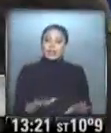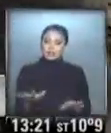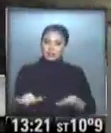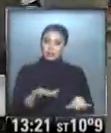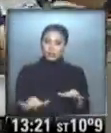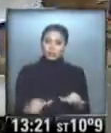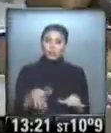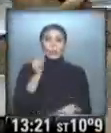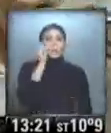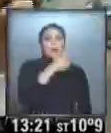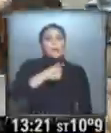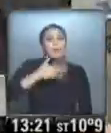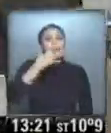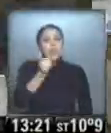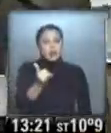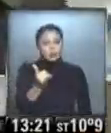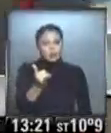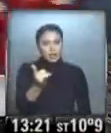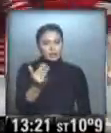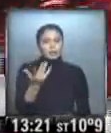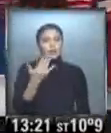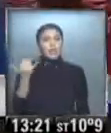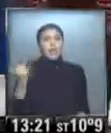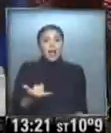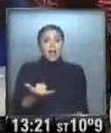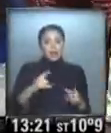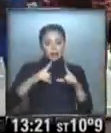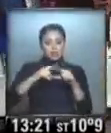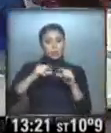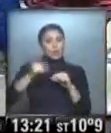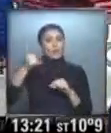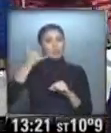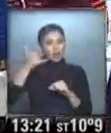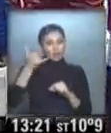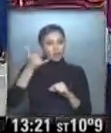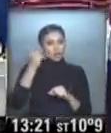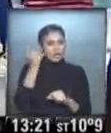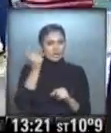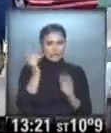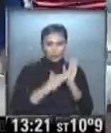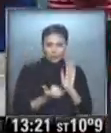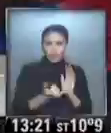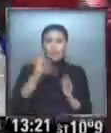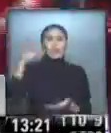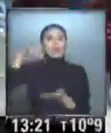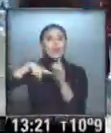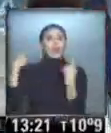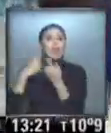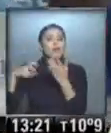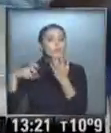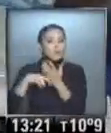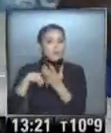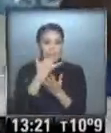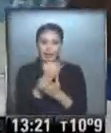que denuncian los papás es que existe un número telefónico que ha sido identificado, que lo ha tenido la Fiscalía Instructora en esta